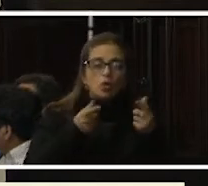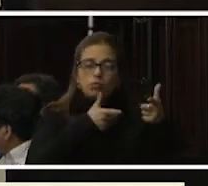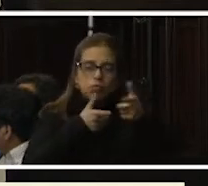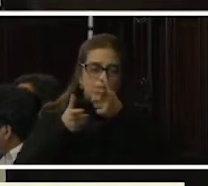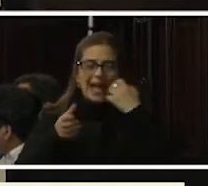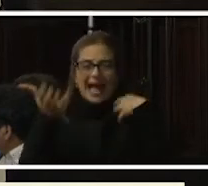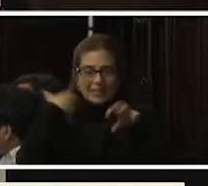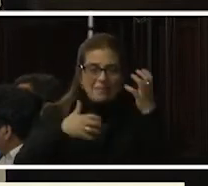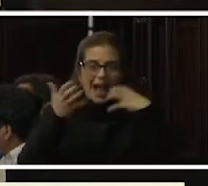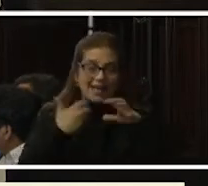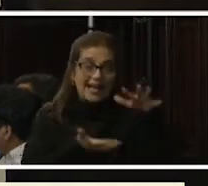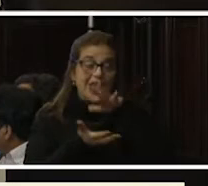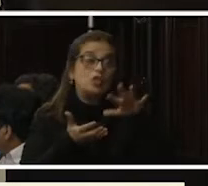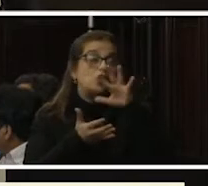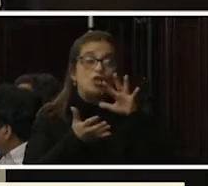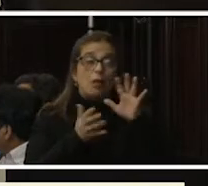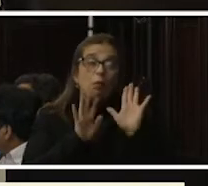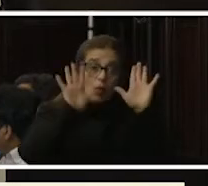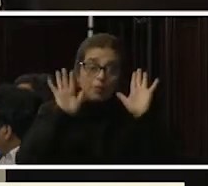en la zona intangible,